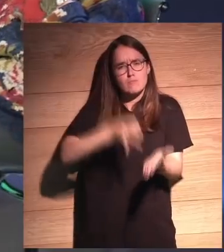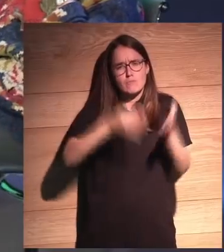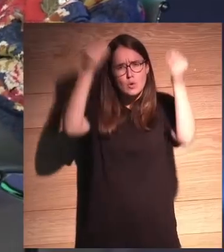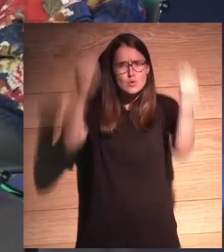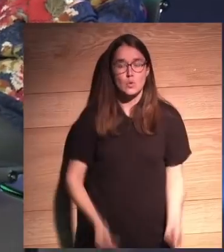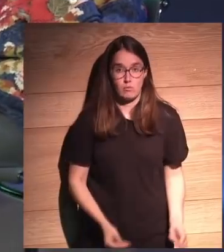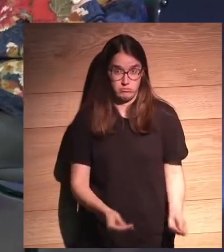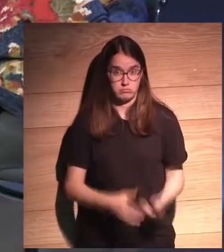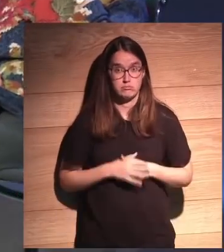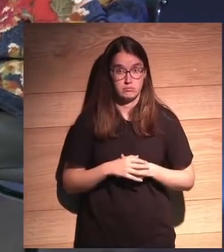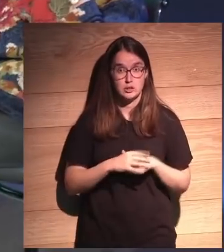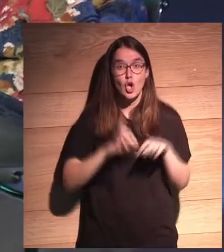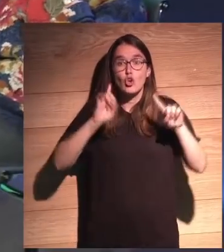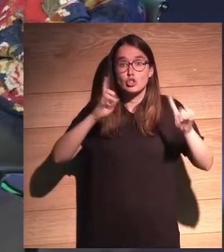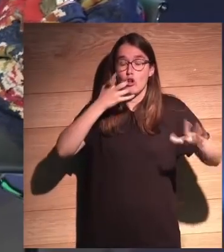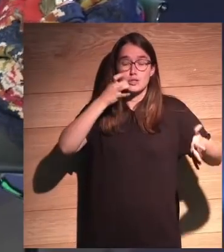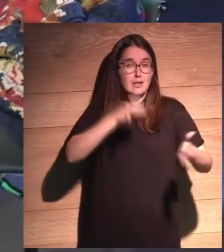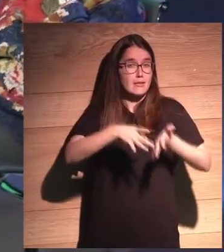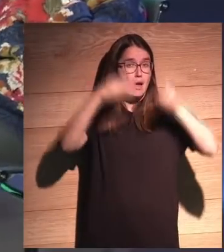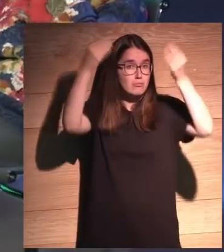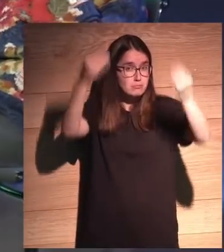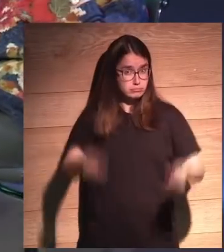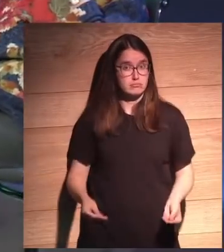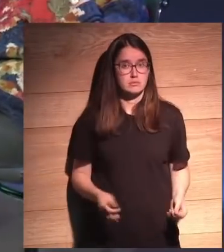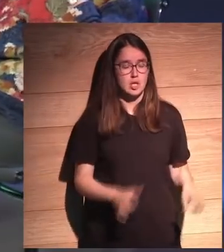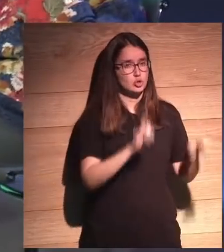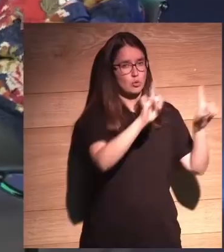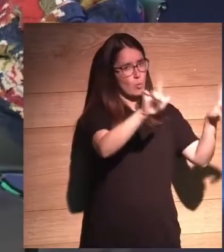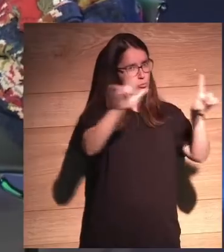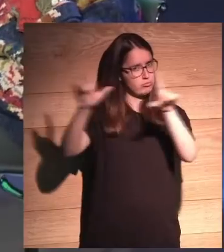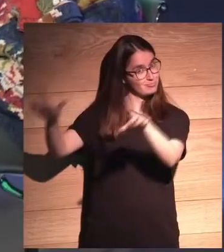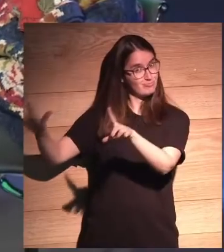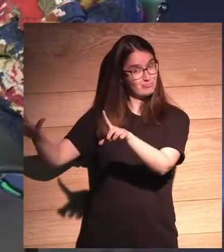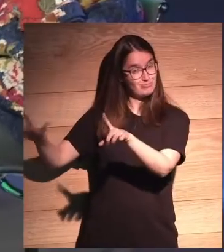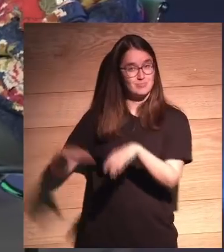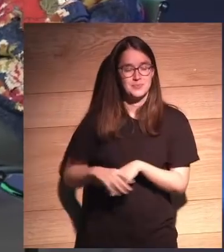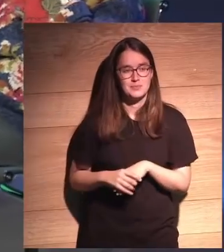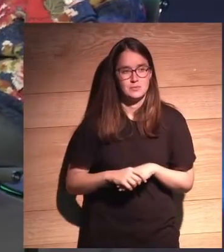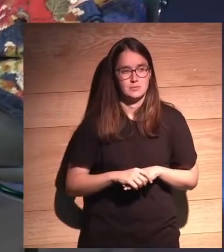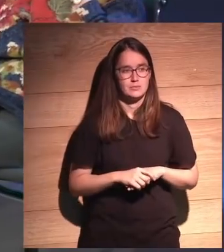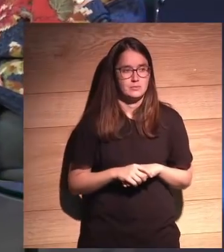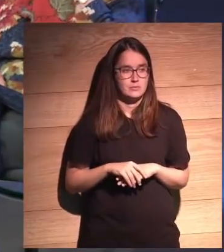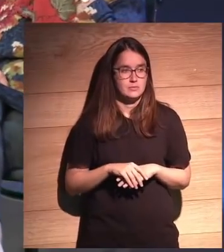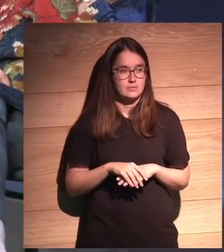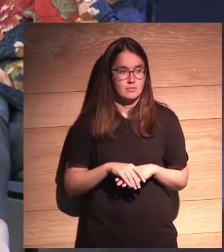excelsos. Solo si son excelsos los cuelgan en las salas de